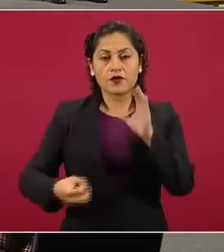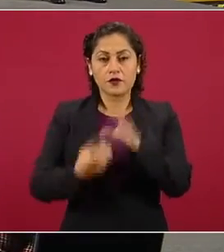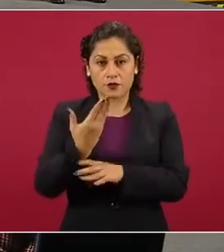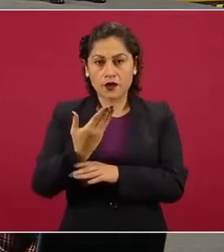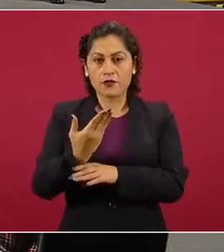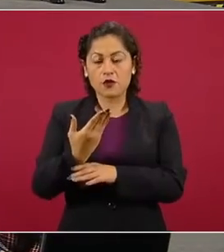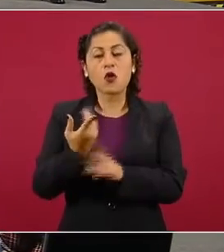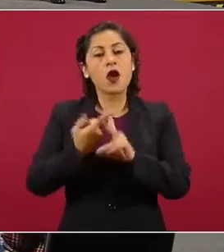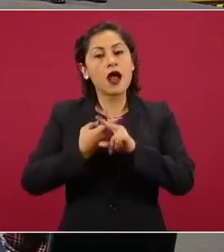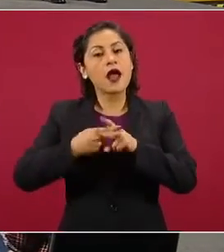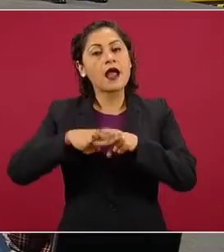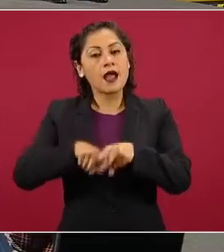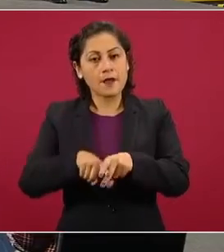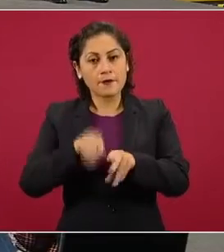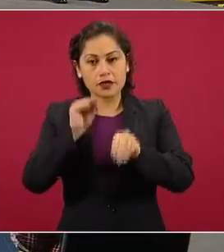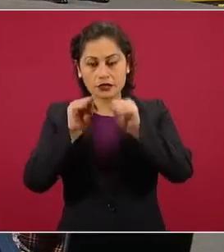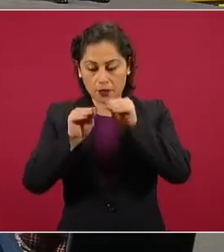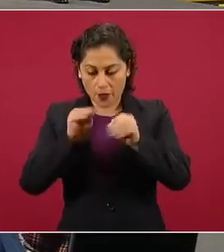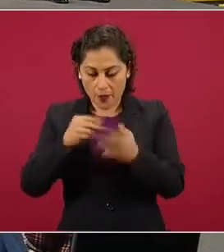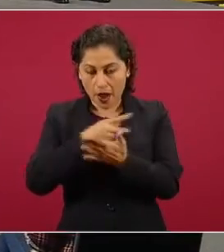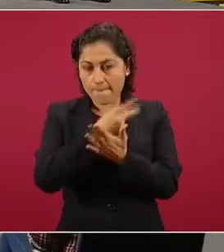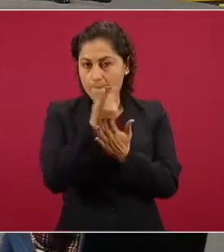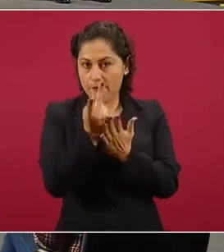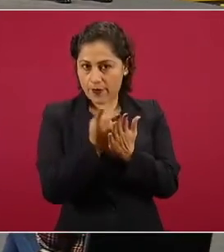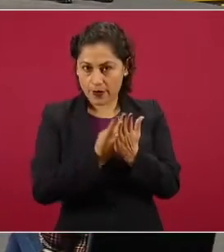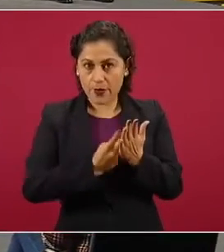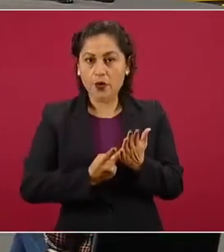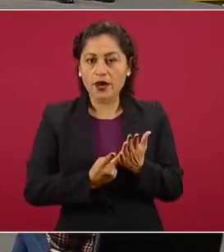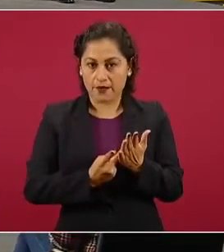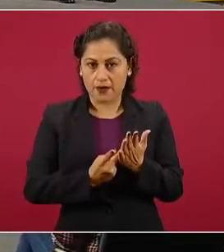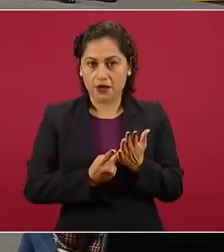ha dado muy buenos resultados y se amplía.